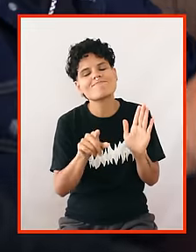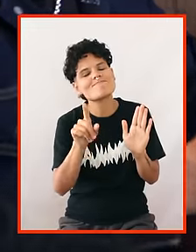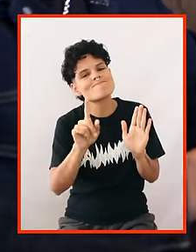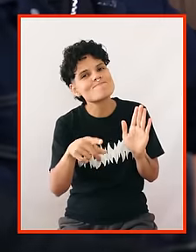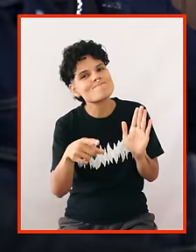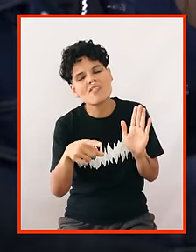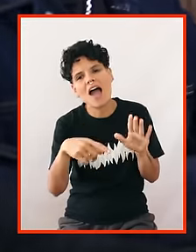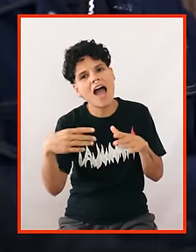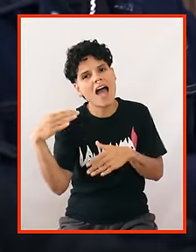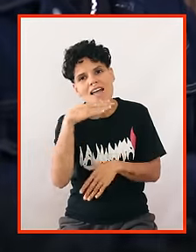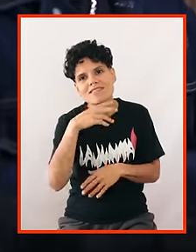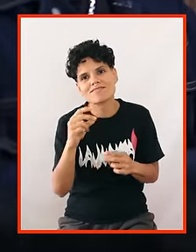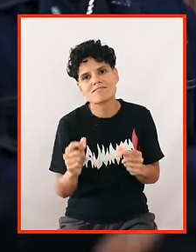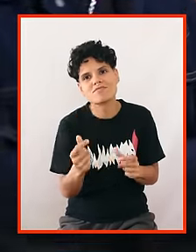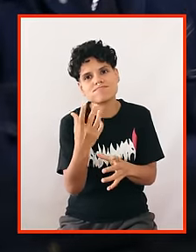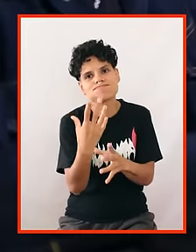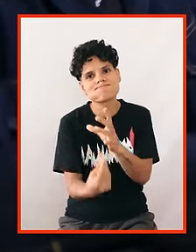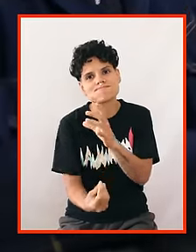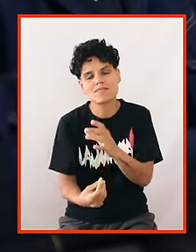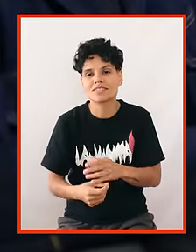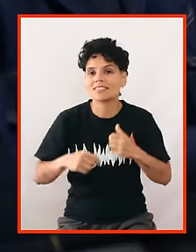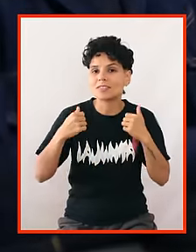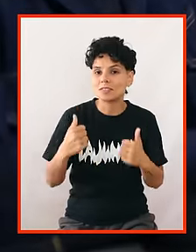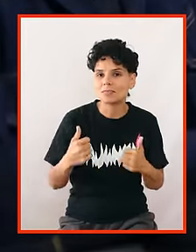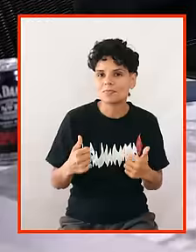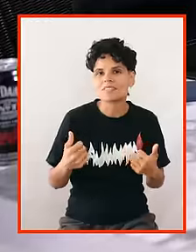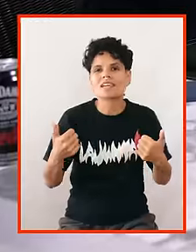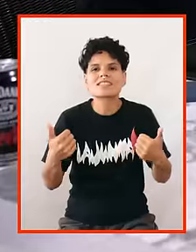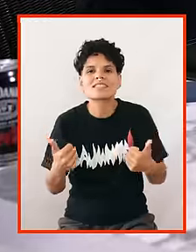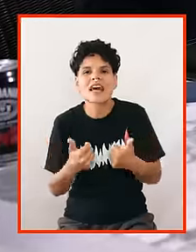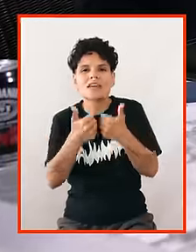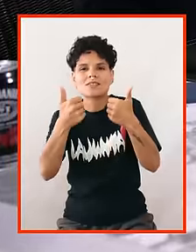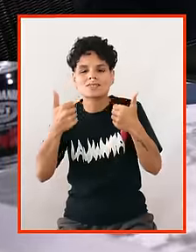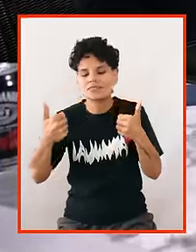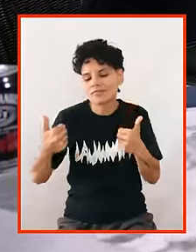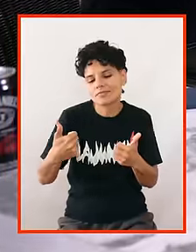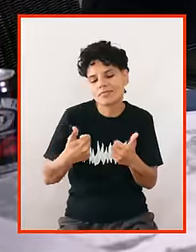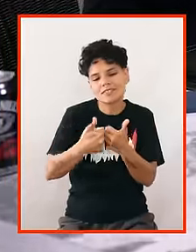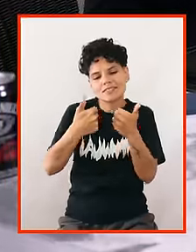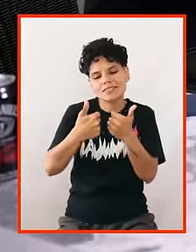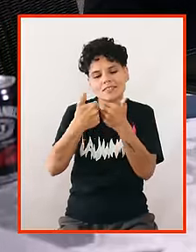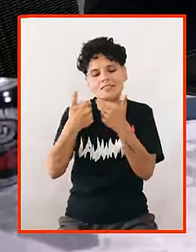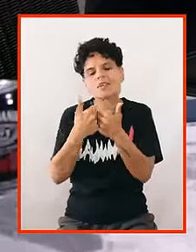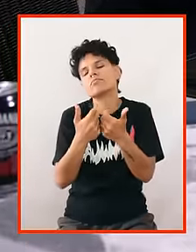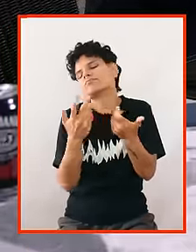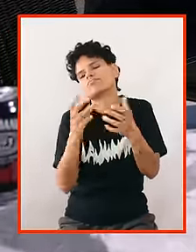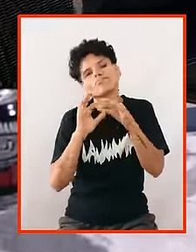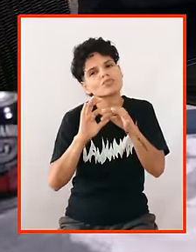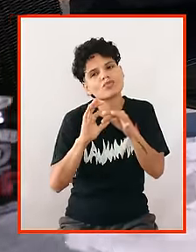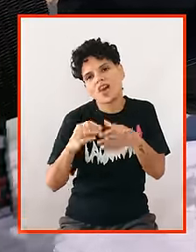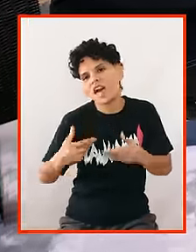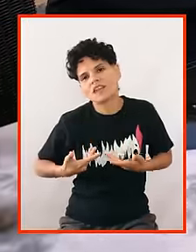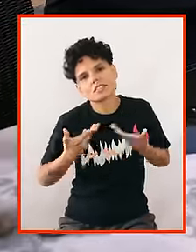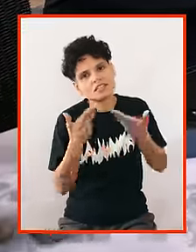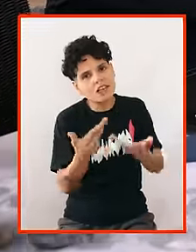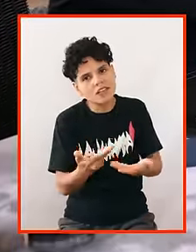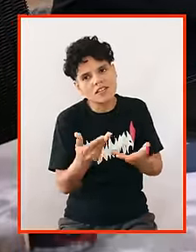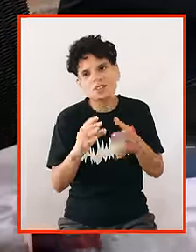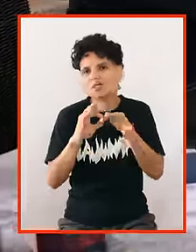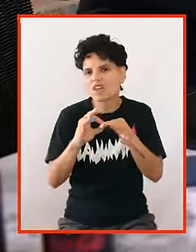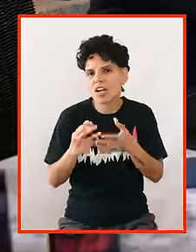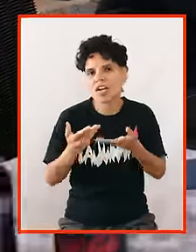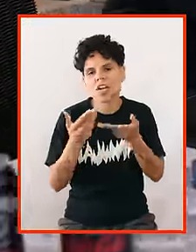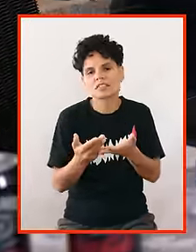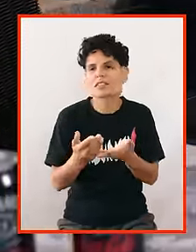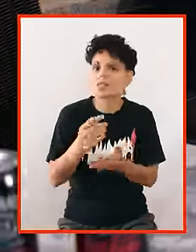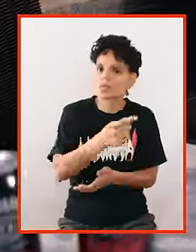Fa. Busque, la pregunte por ella. Sí, pregunte por ella. Ahí está. Salute. El primer salute. Salud. Salud. Host. Gracias por la invitación. Gracias